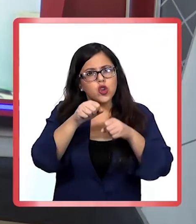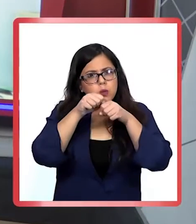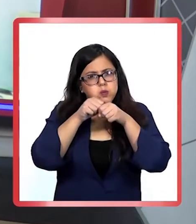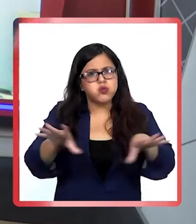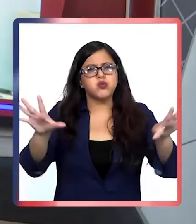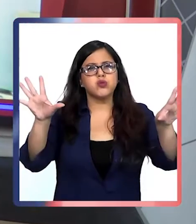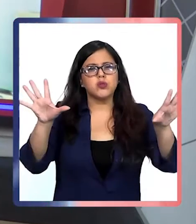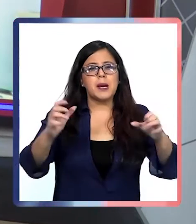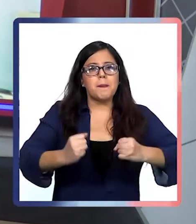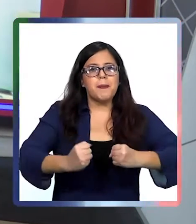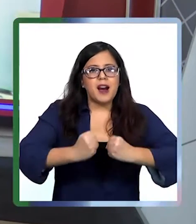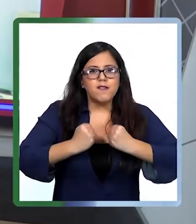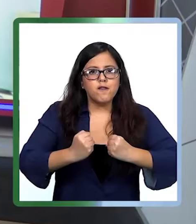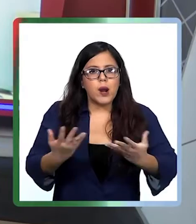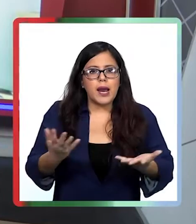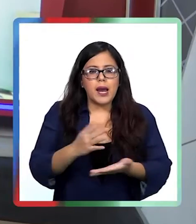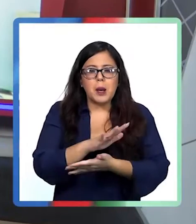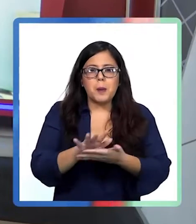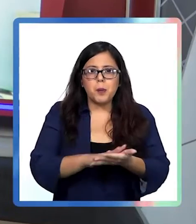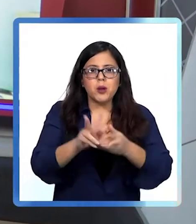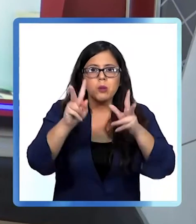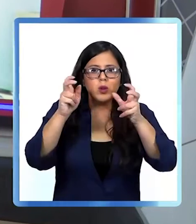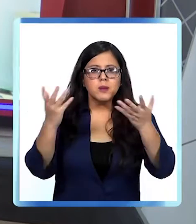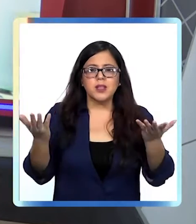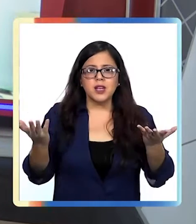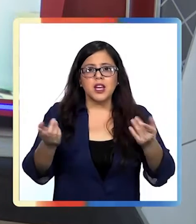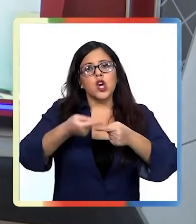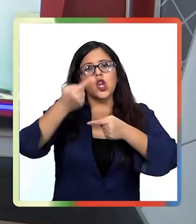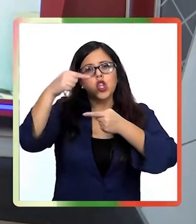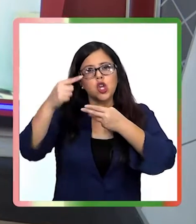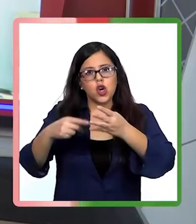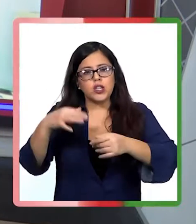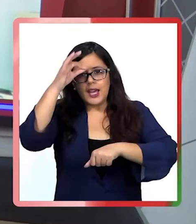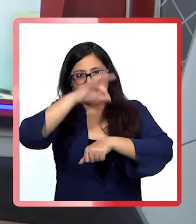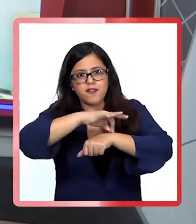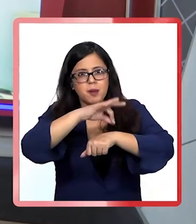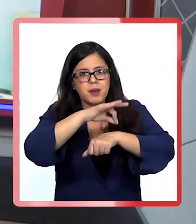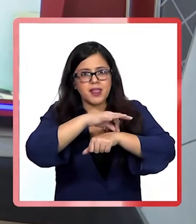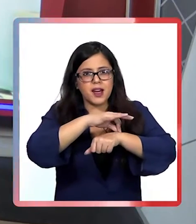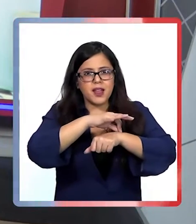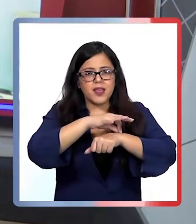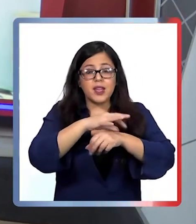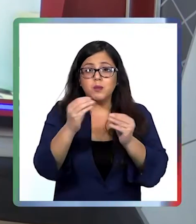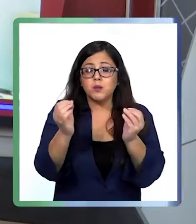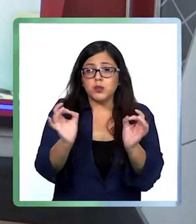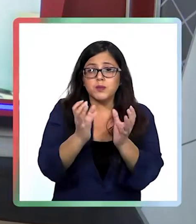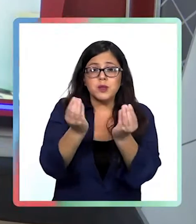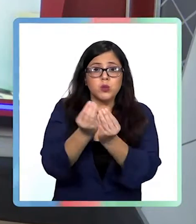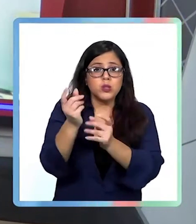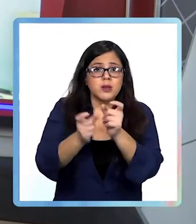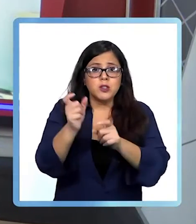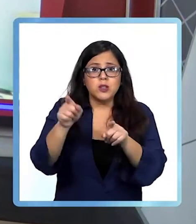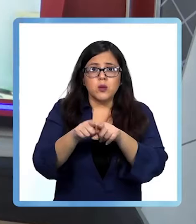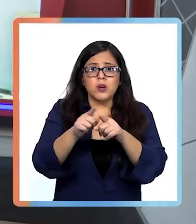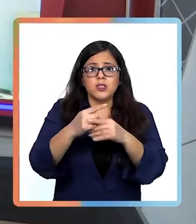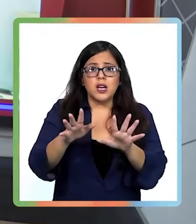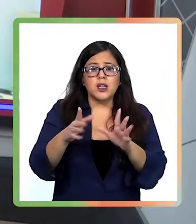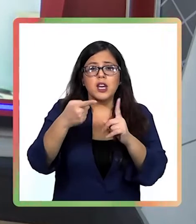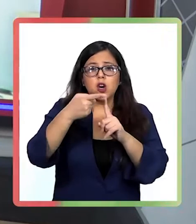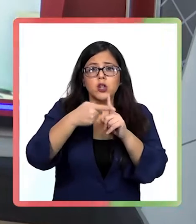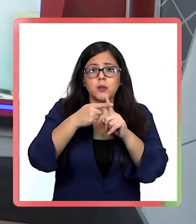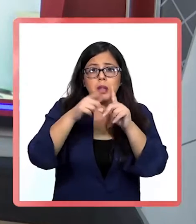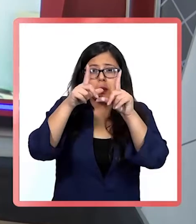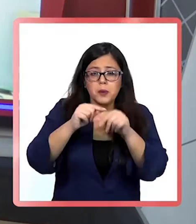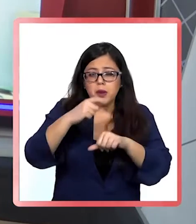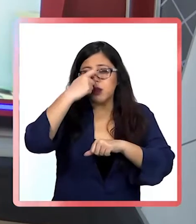que vuelva una nueva ola muy fuerte? Como decía yo, a propósito de la circulación, además de otros virus, vamos a tener un montón de gente